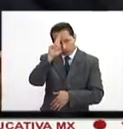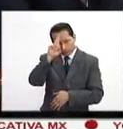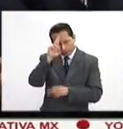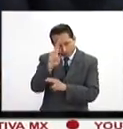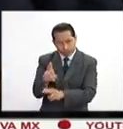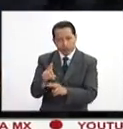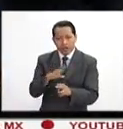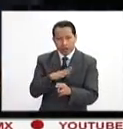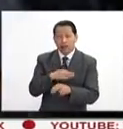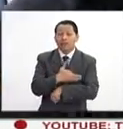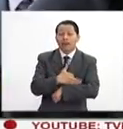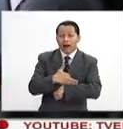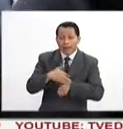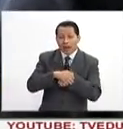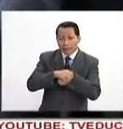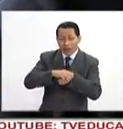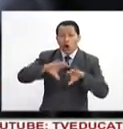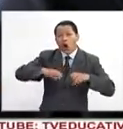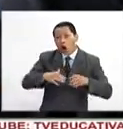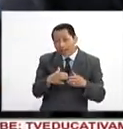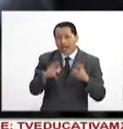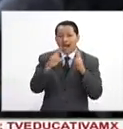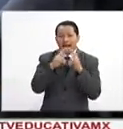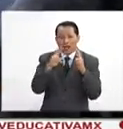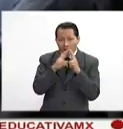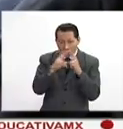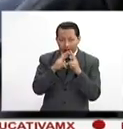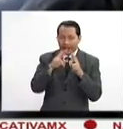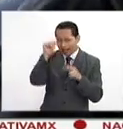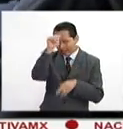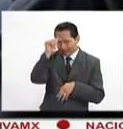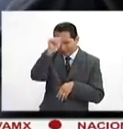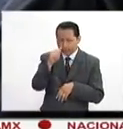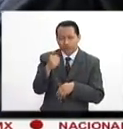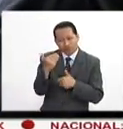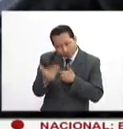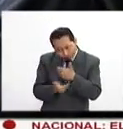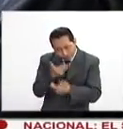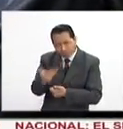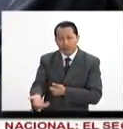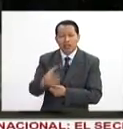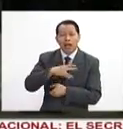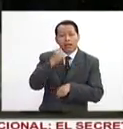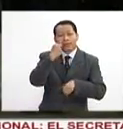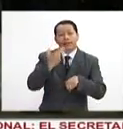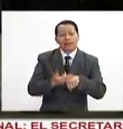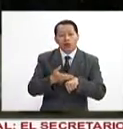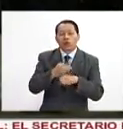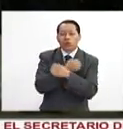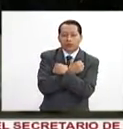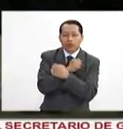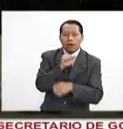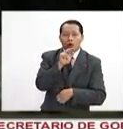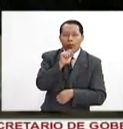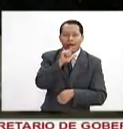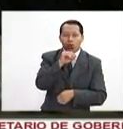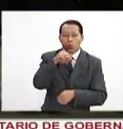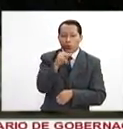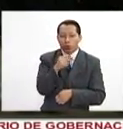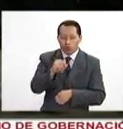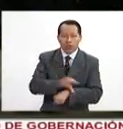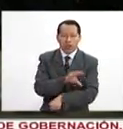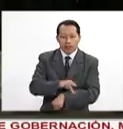dar el pésame a los familiares, amigos y a la comunidad religiosa del arzobispo. Llegó acompañado de los secretarios de Educación, Aurelio Nuño,